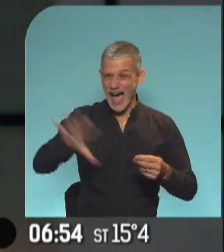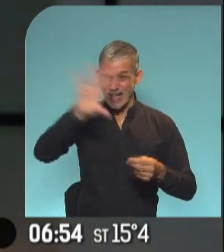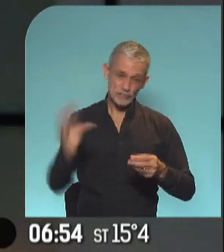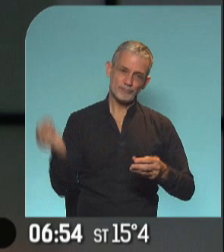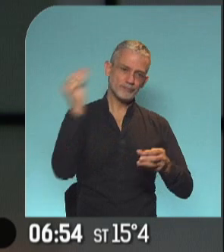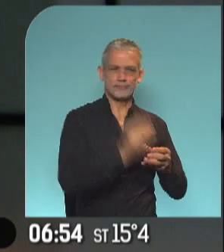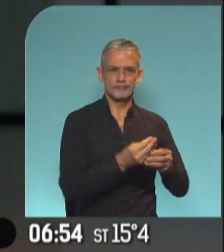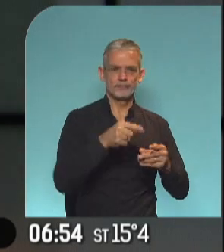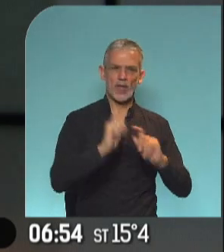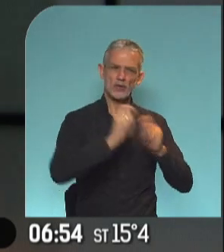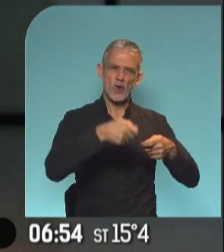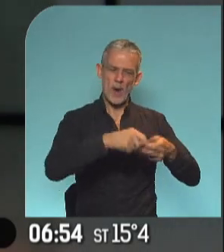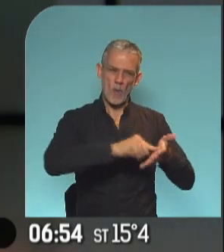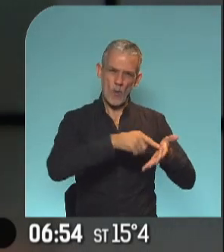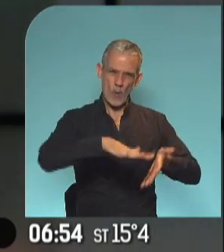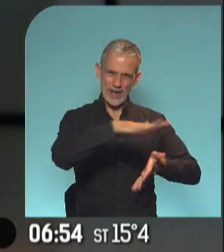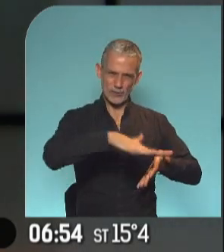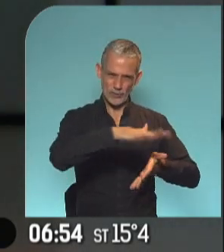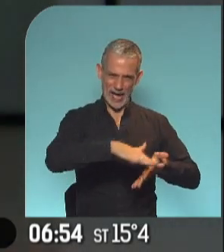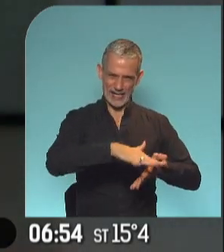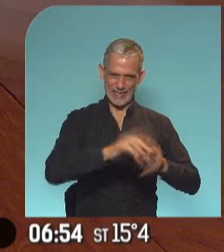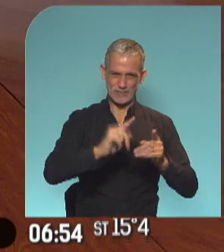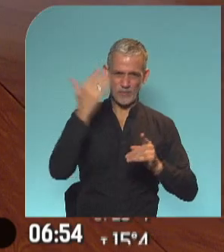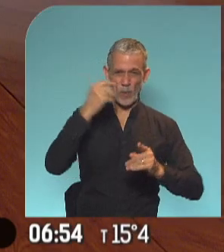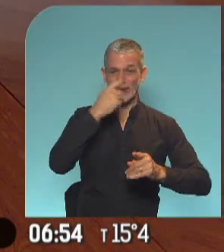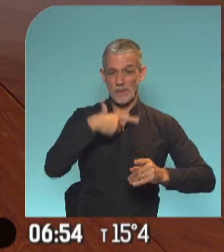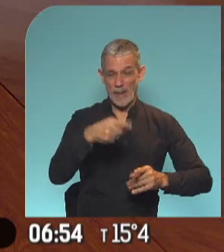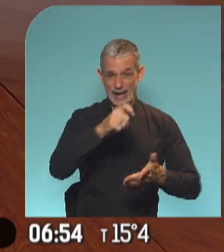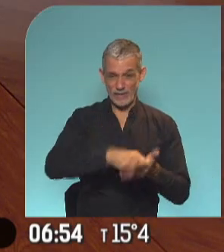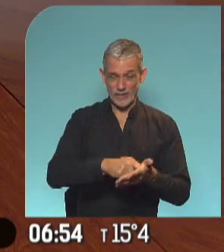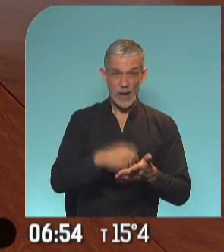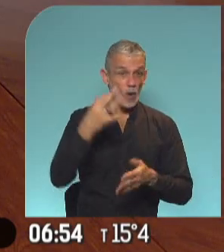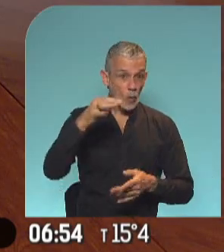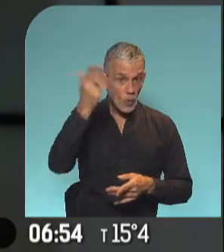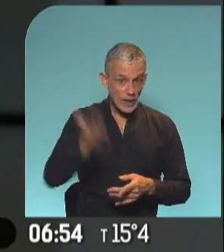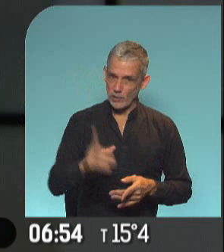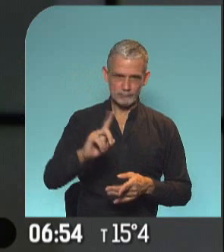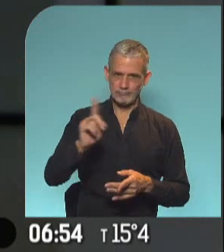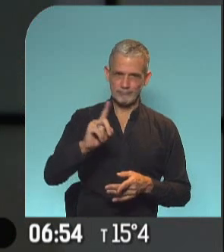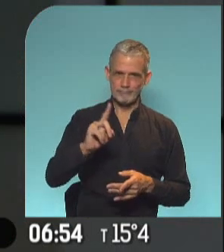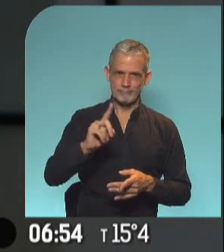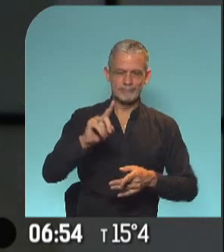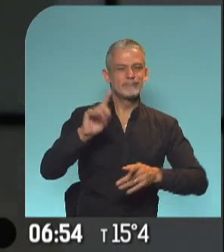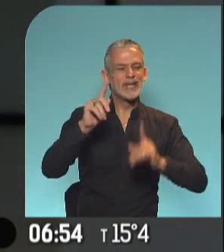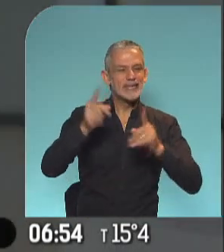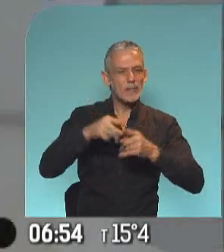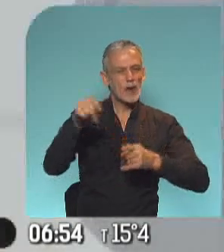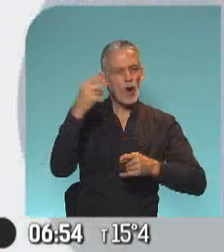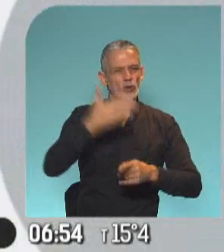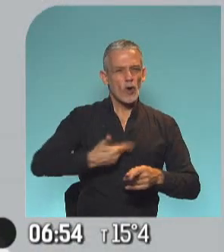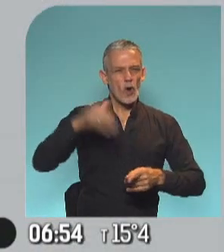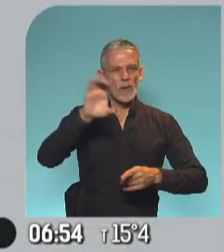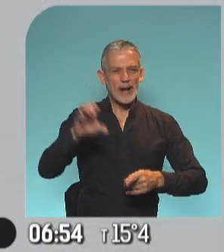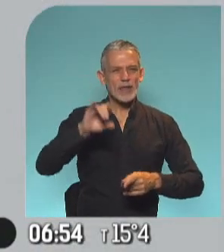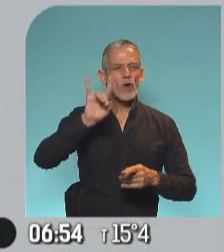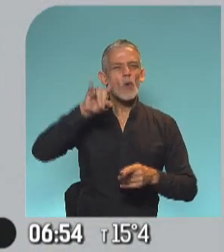Policía Federal, a la Policía de la Ciudad de Buenos Aires. ¿Es el único? No es el único. Sergio Uñac también, en términos fuertes,